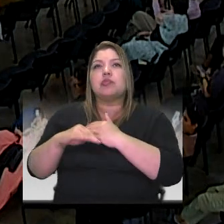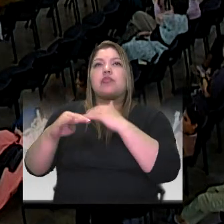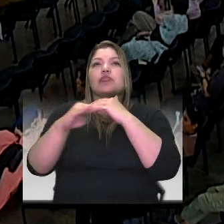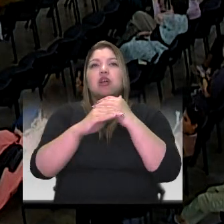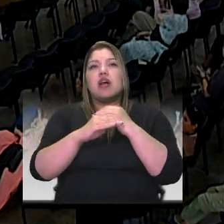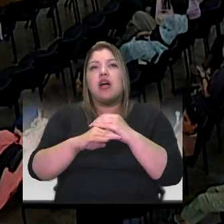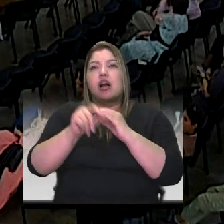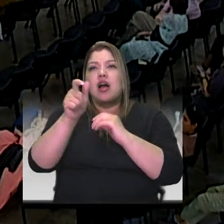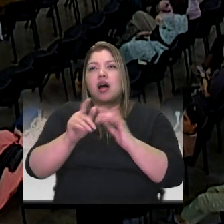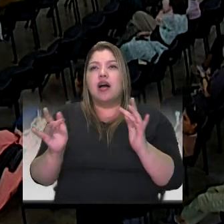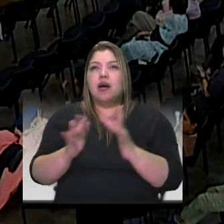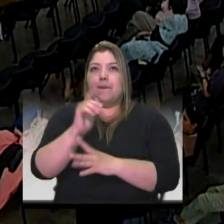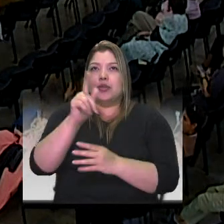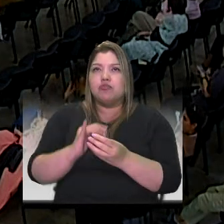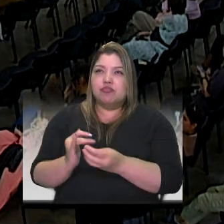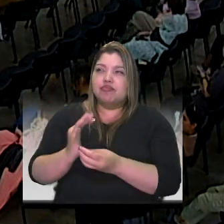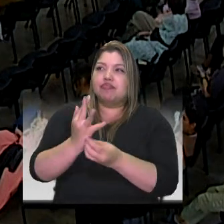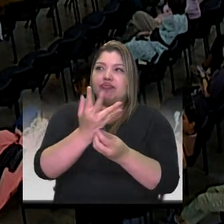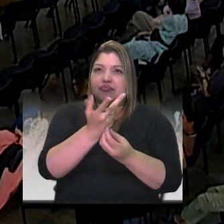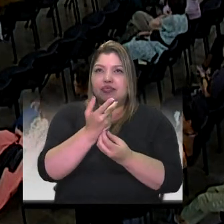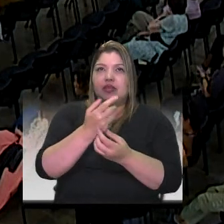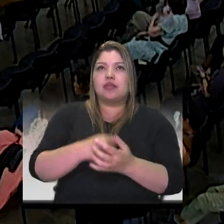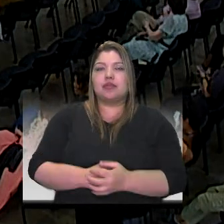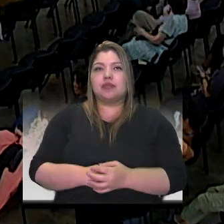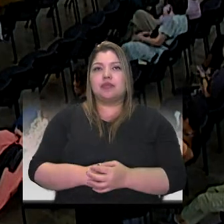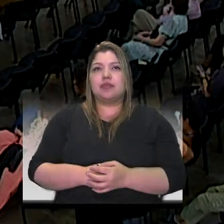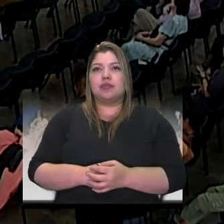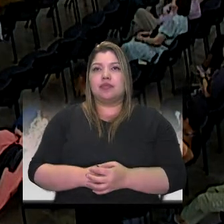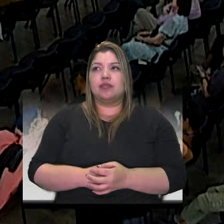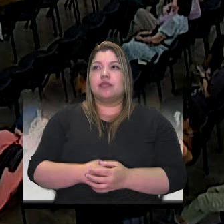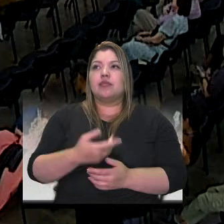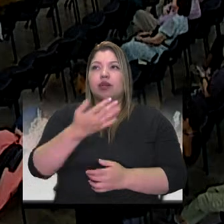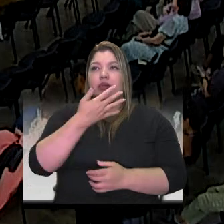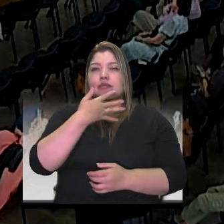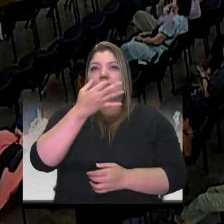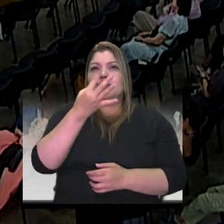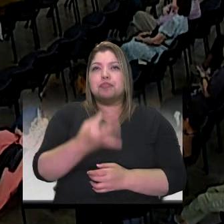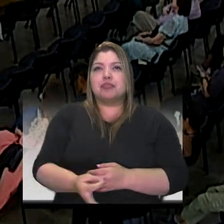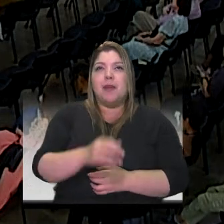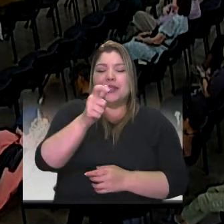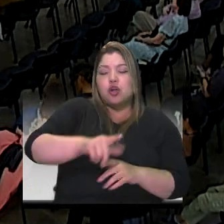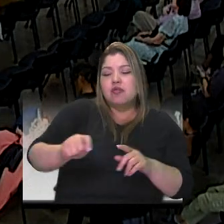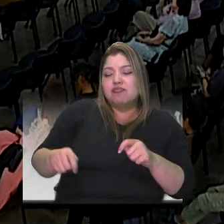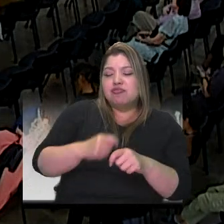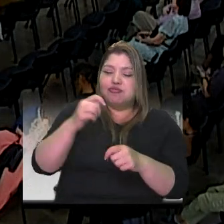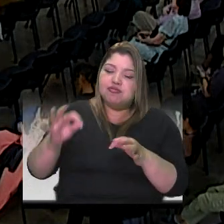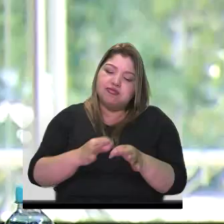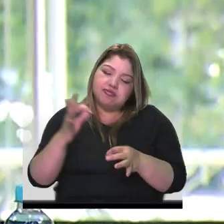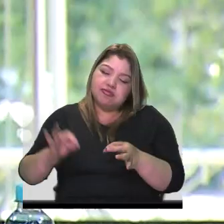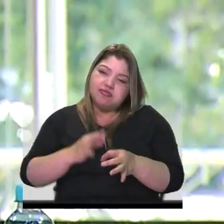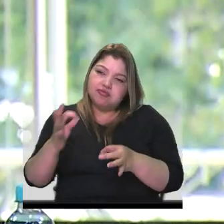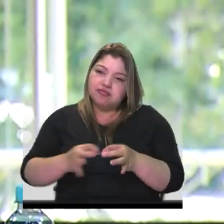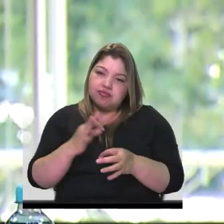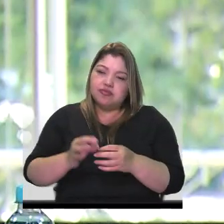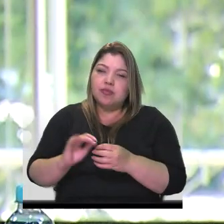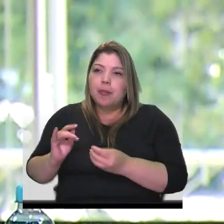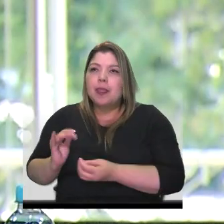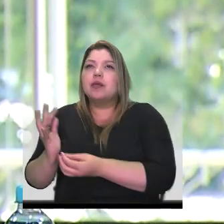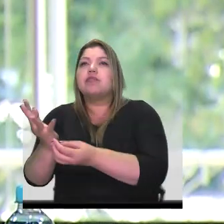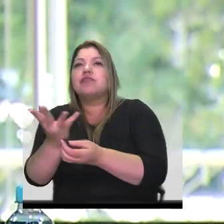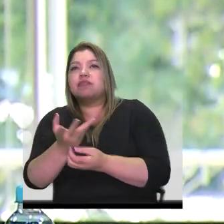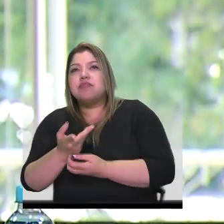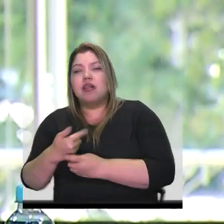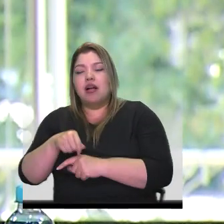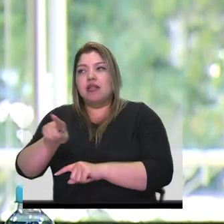artesanos? Y evidentemente las tejedoras y los artesanos nos dicen y nos enseñan con su